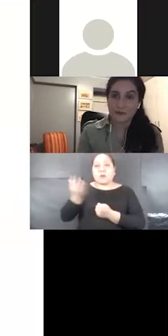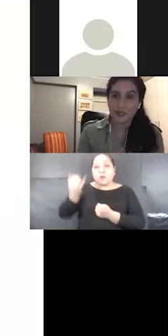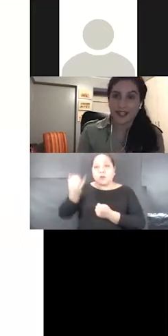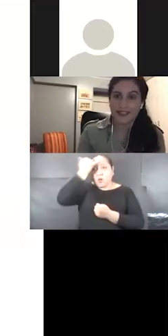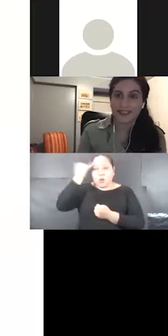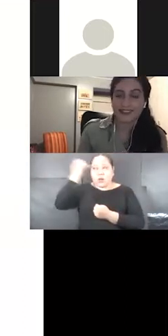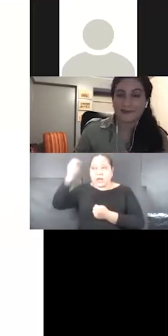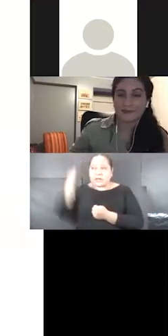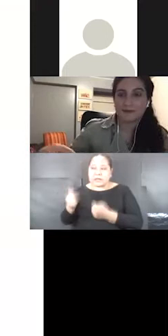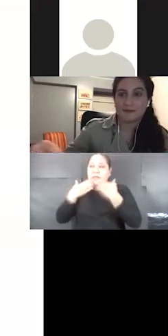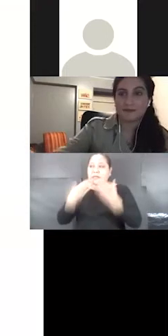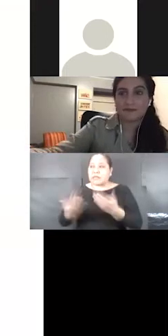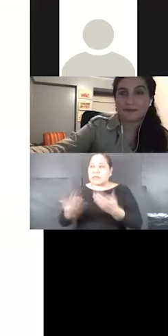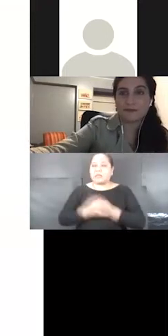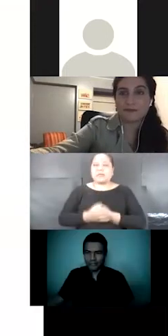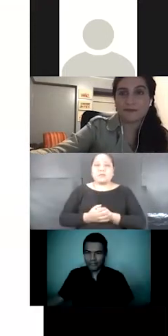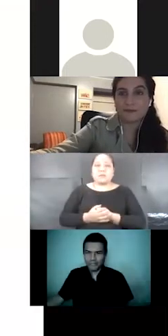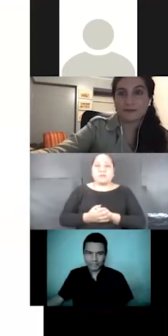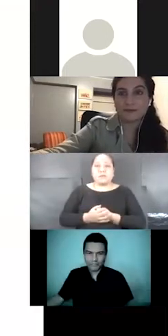Alexandra. Muchas gracias.